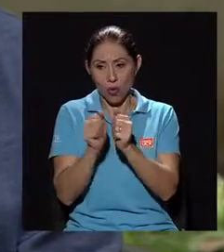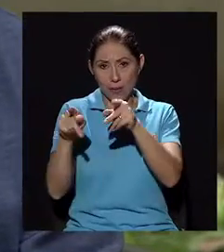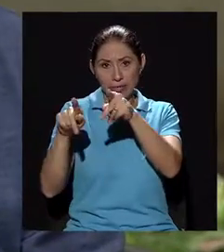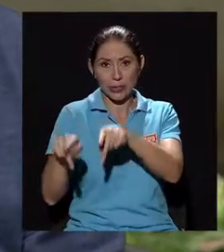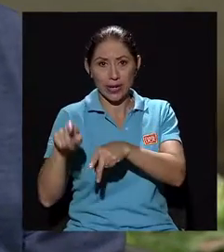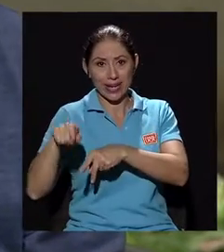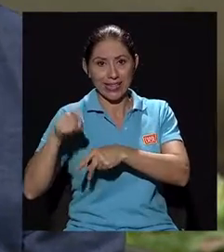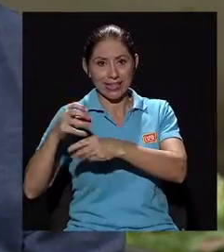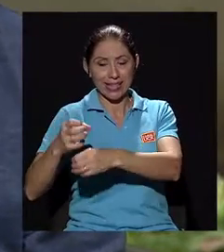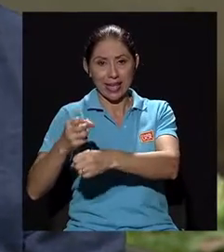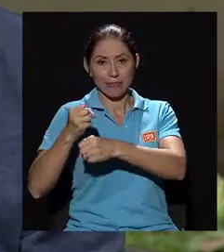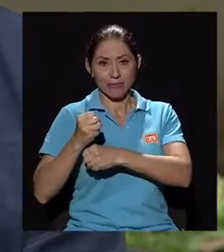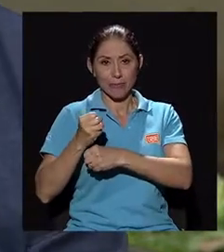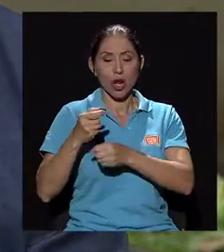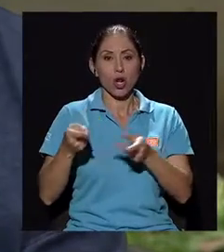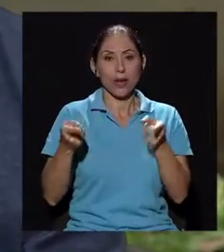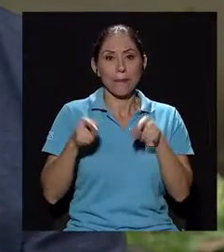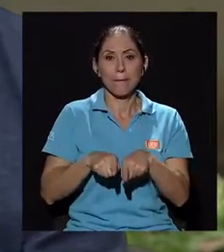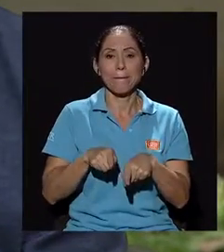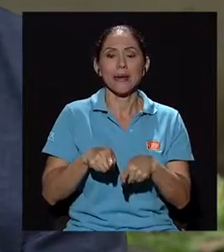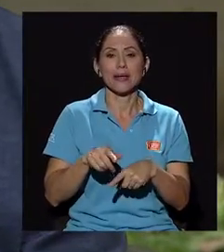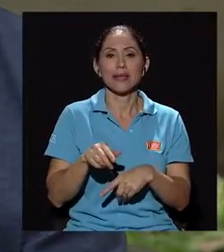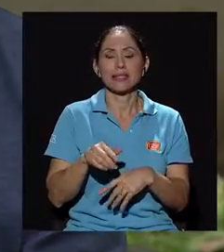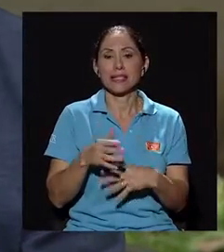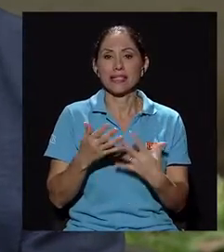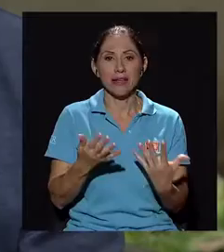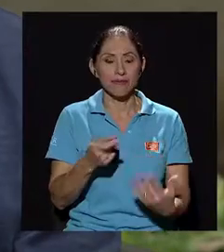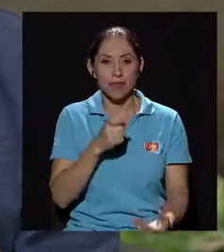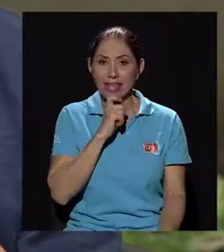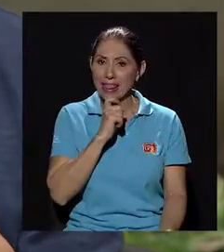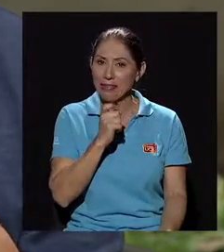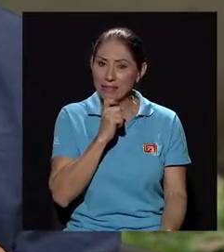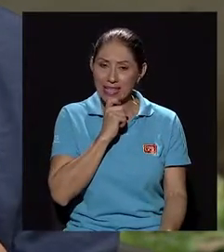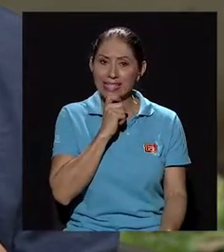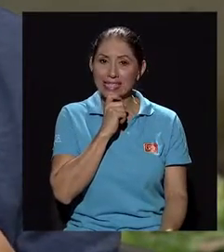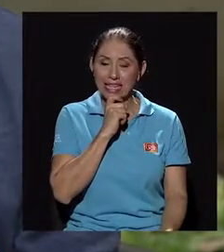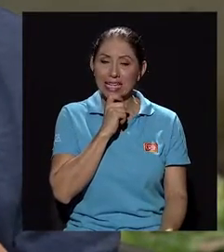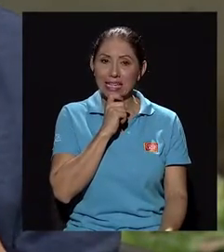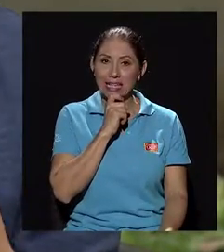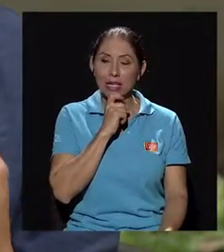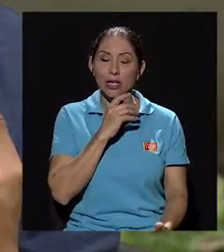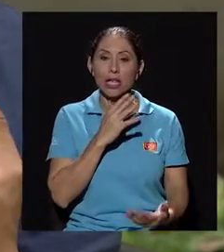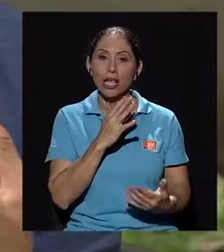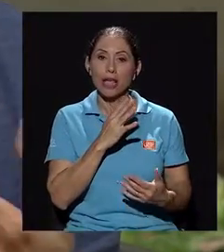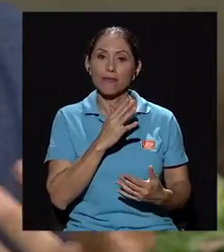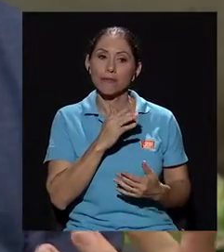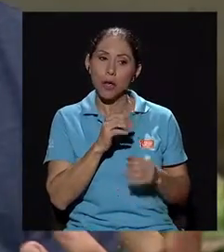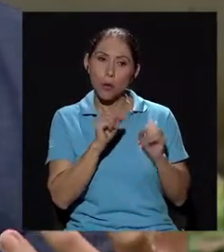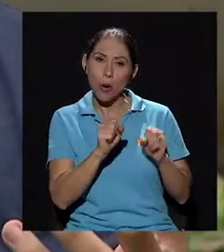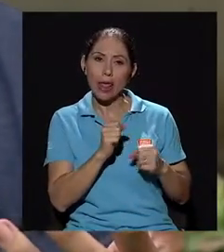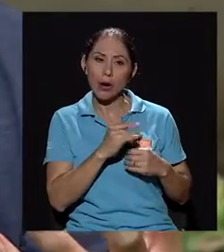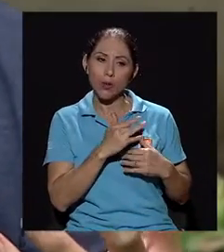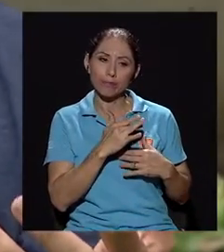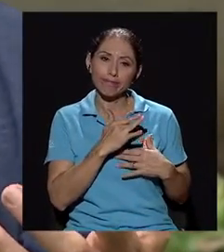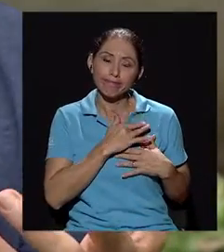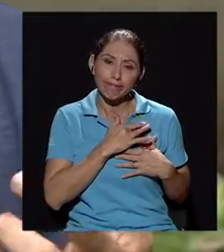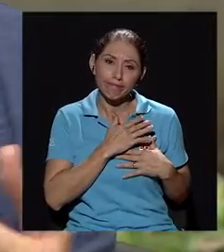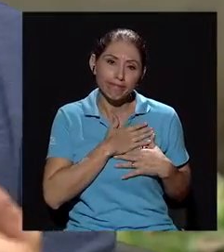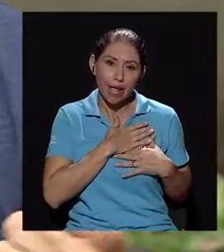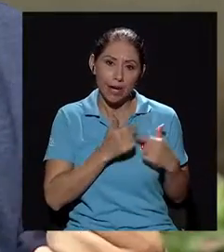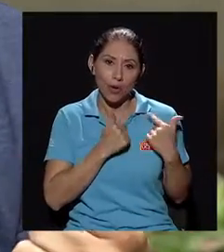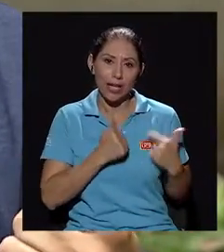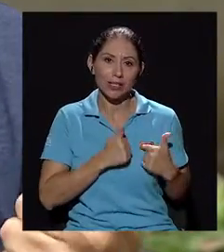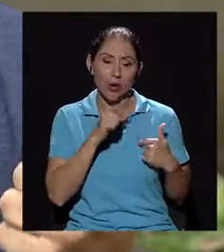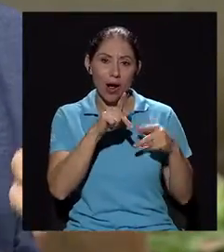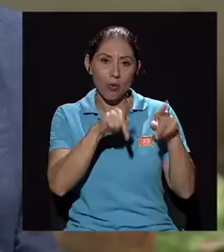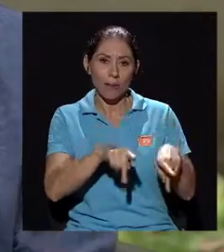que, eso que decía yo, qué difícil es tocarle ahí el corazón a un familiar, ¿verdad? Y decirle, mira,